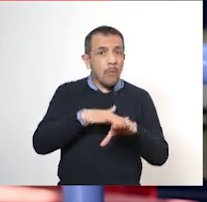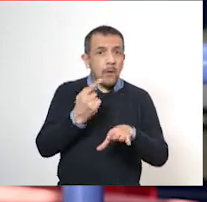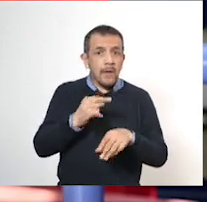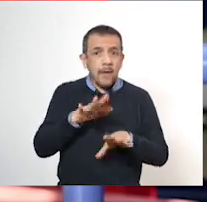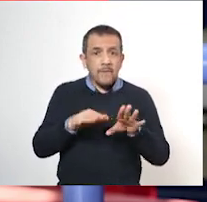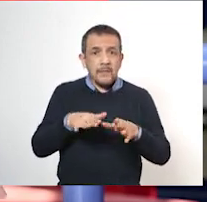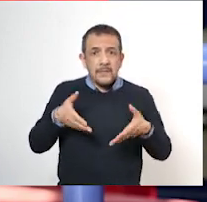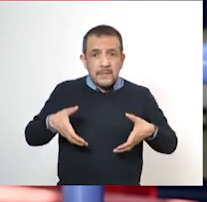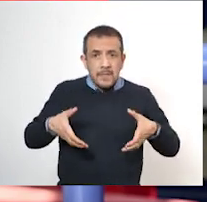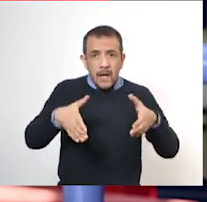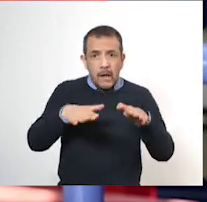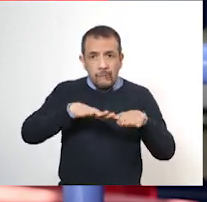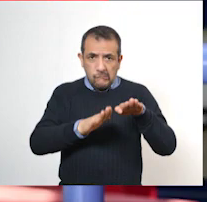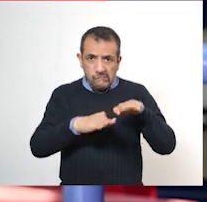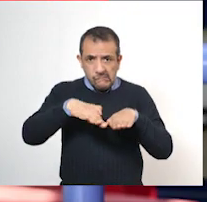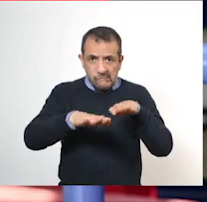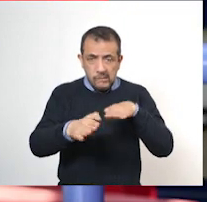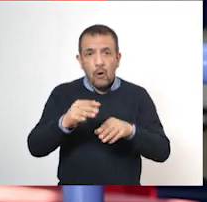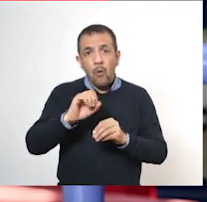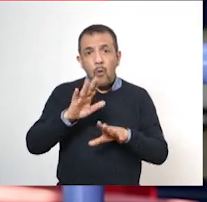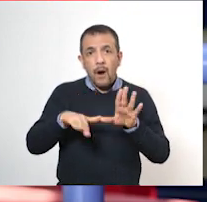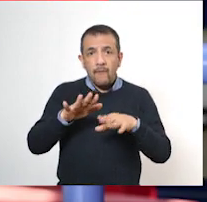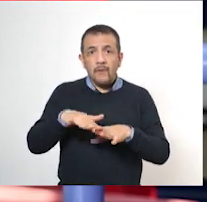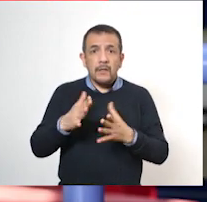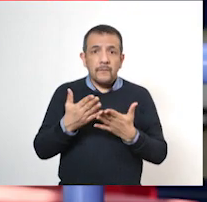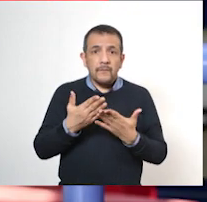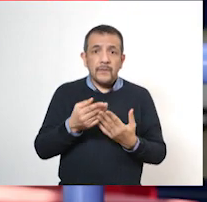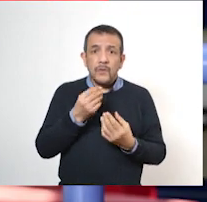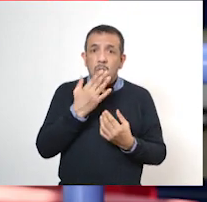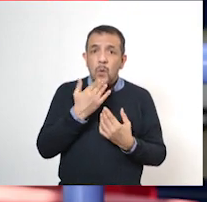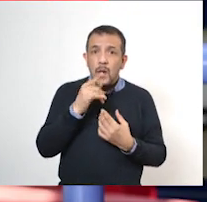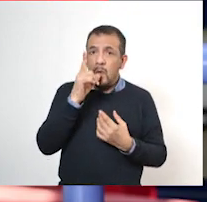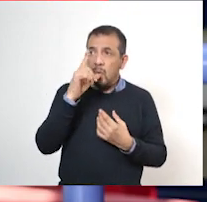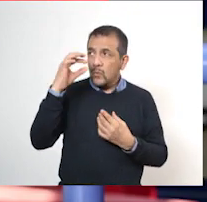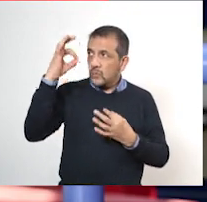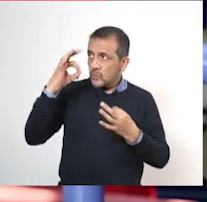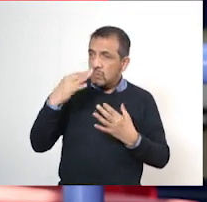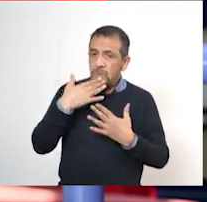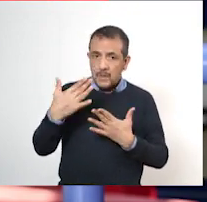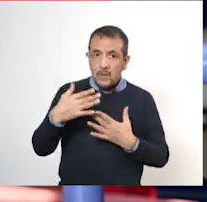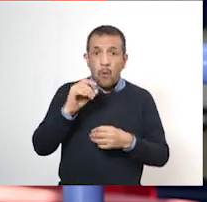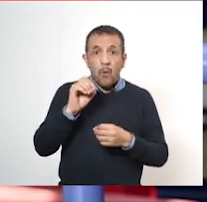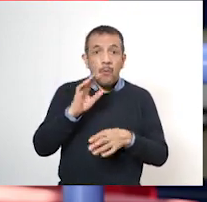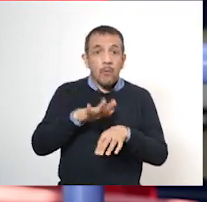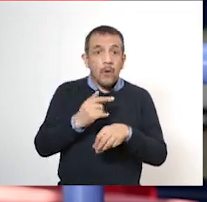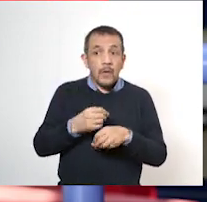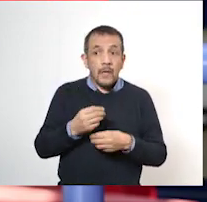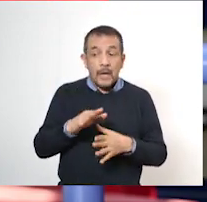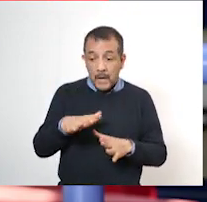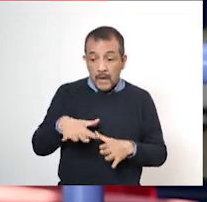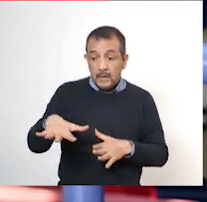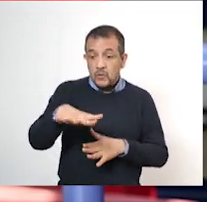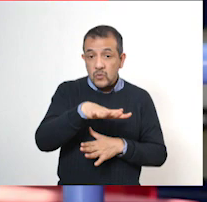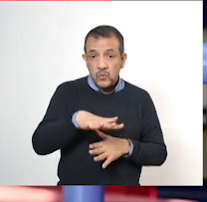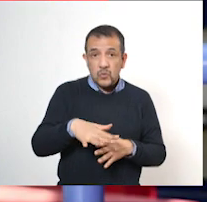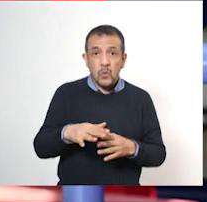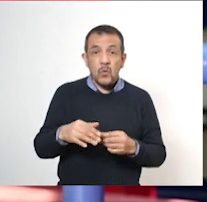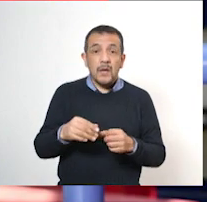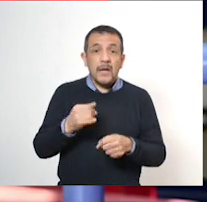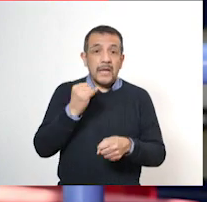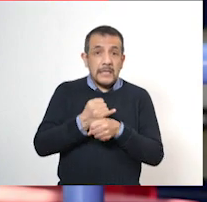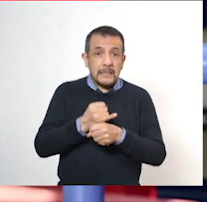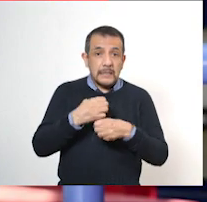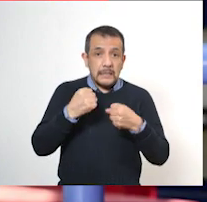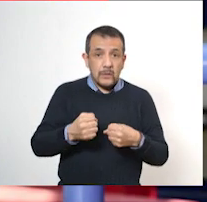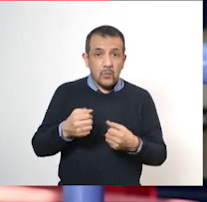la calle tiene muchos hoyos, o a veces porque no hay suficiente iluminación, o porque no es seguro hacerlo, pero siempre